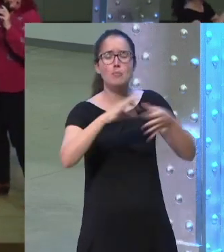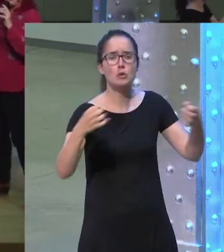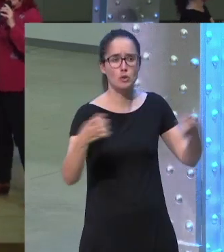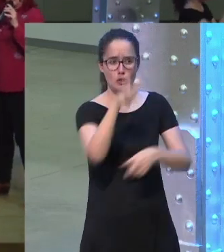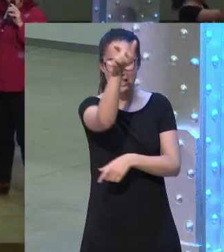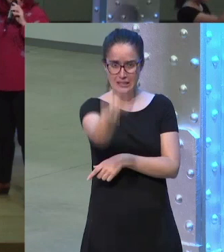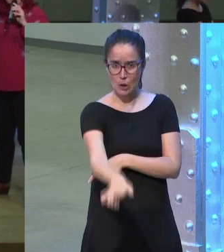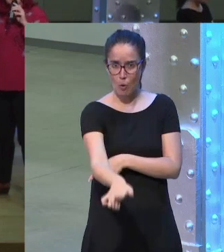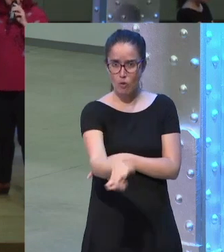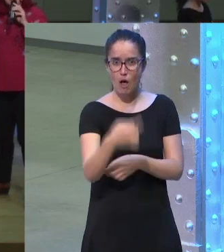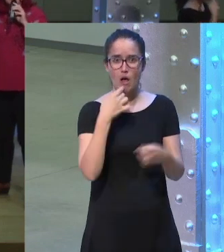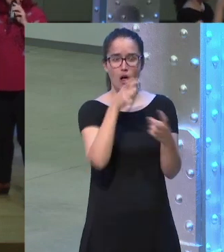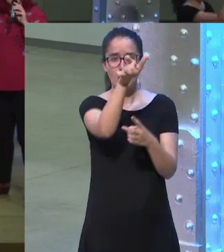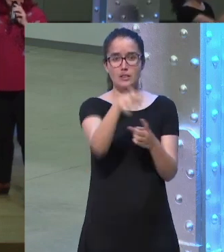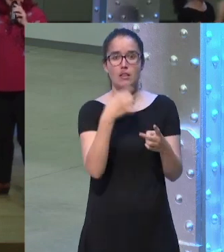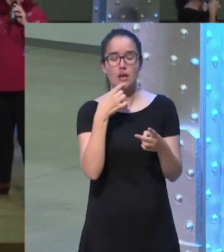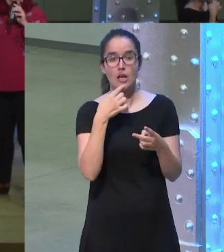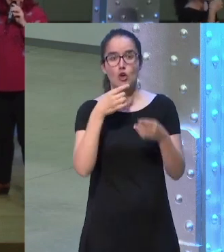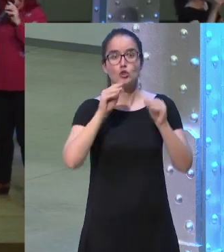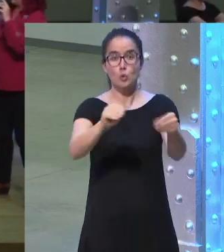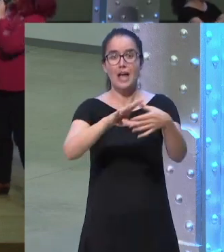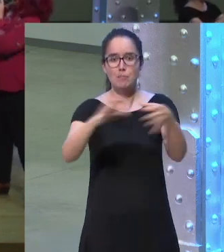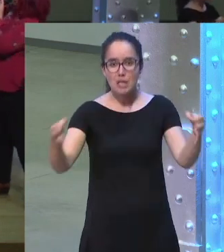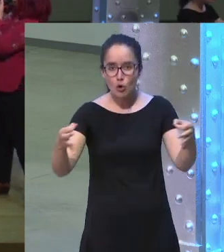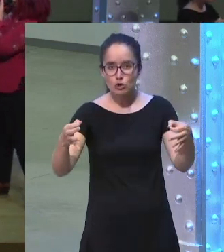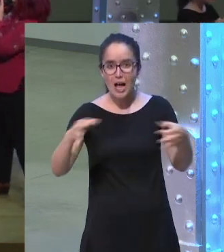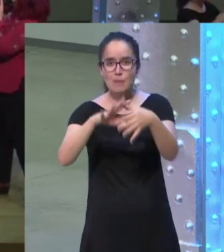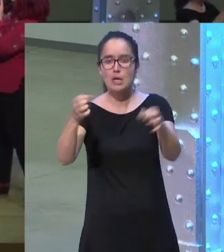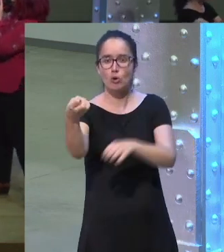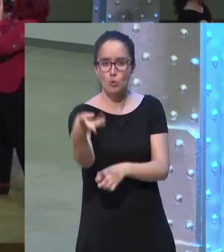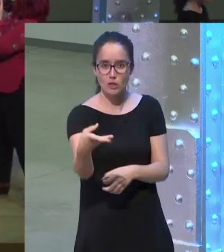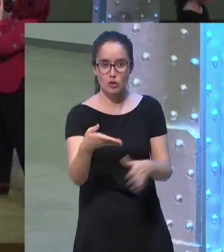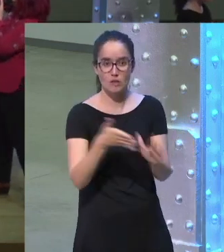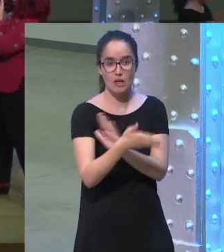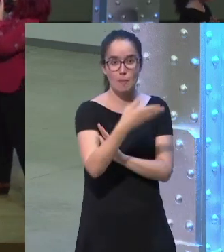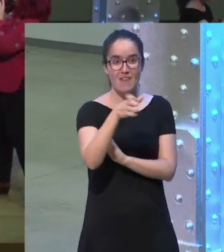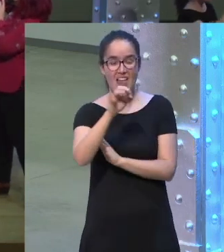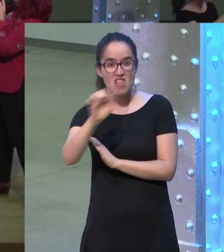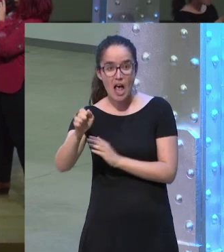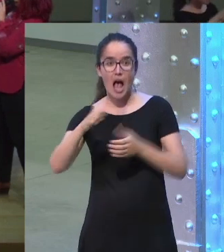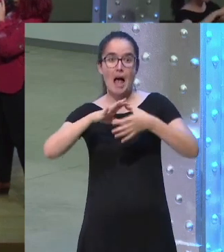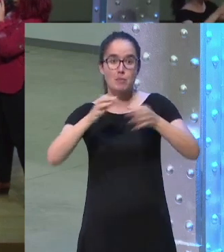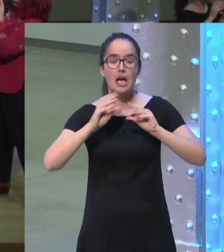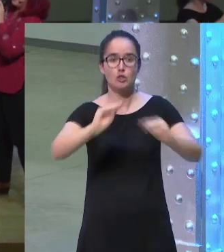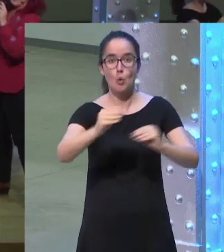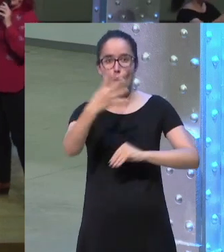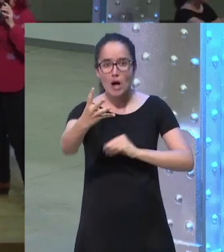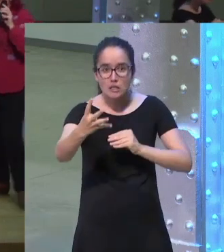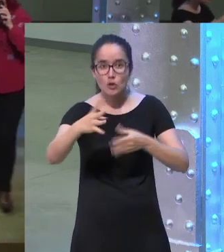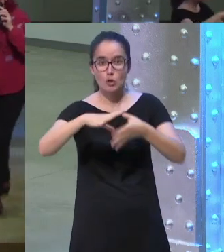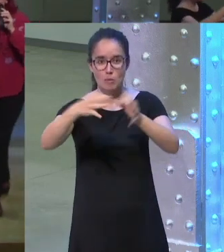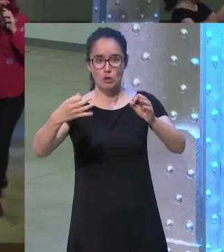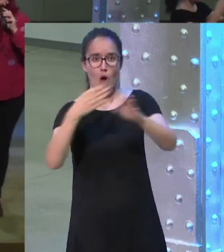segunda columna contamos cuántas amigas tienen sus amigas. Entonces, la amiga de Betty, que es Sue, pues tiene 4 amigos. Si sumamos los amigos de la amiga de